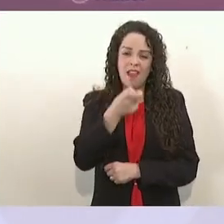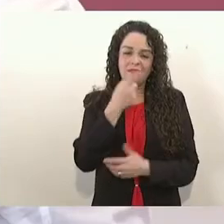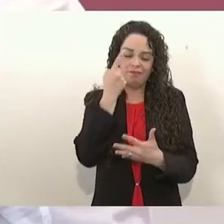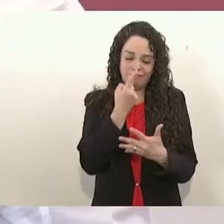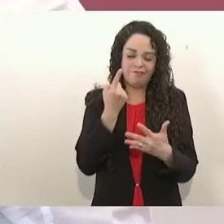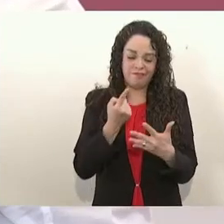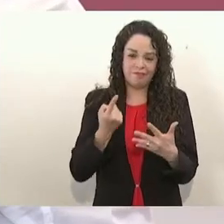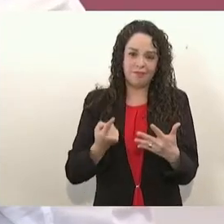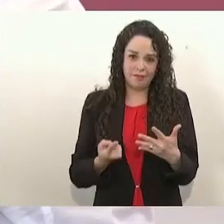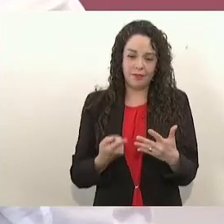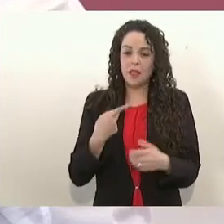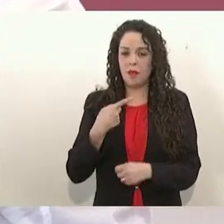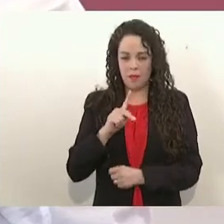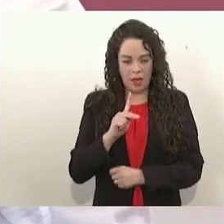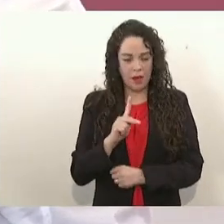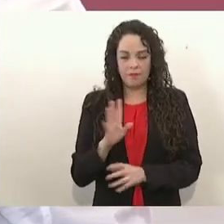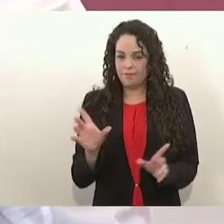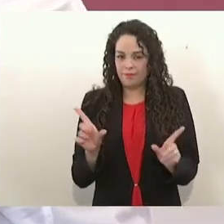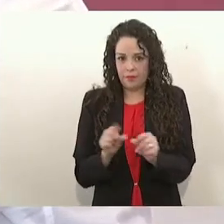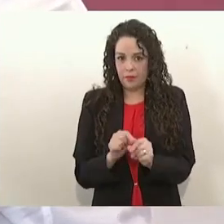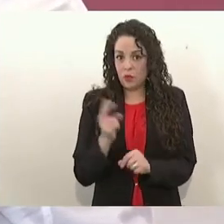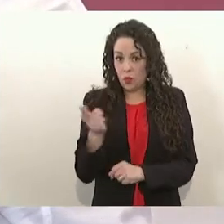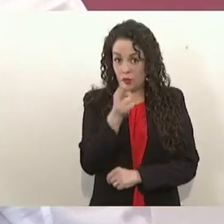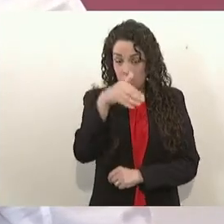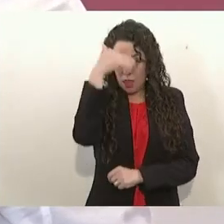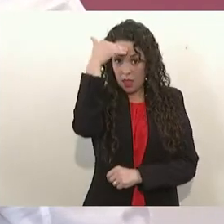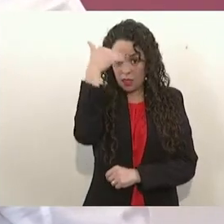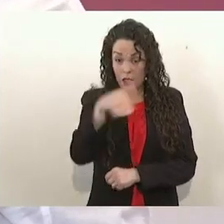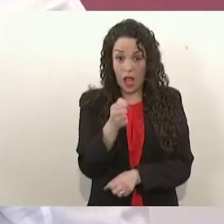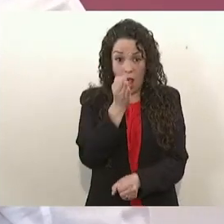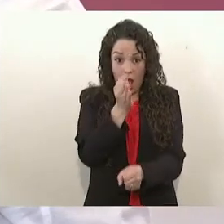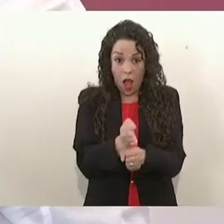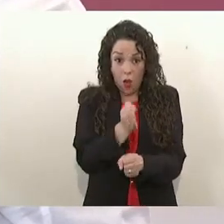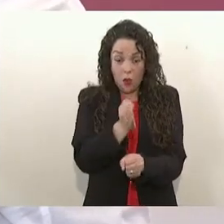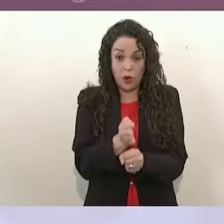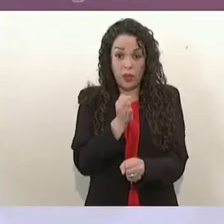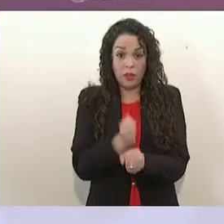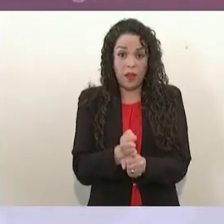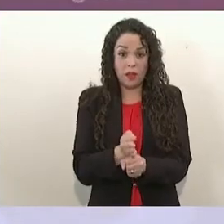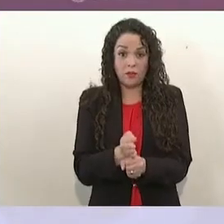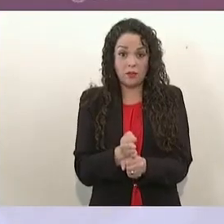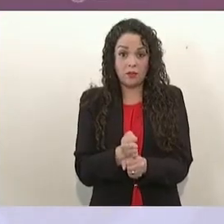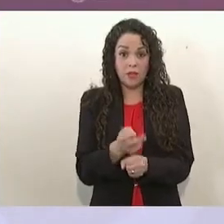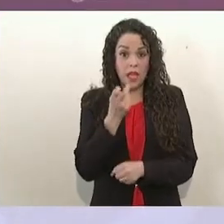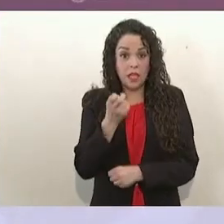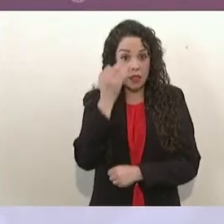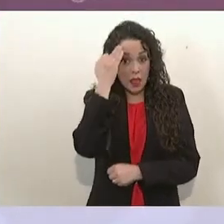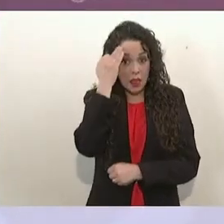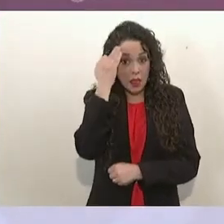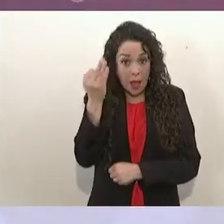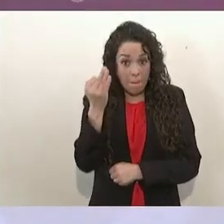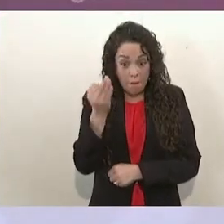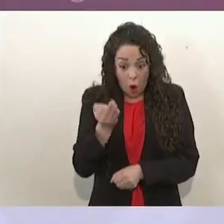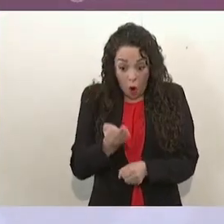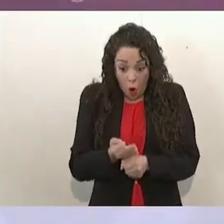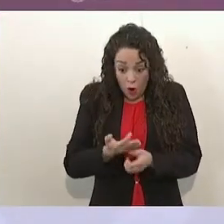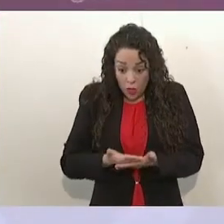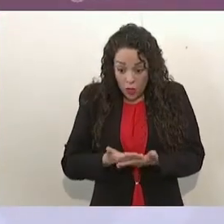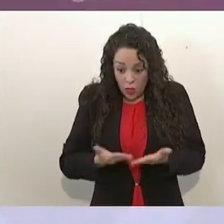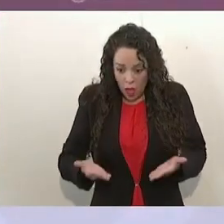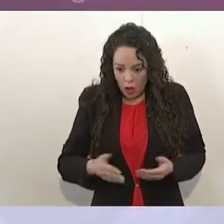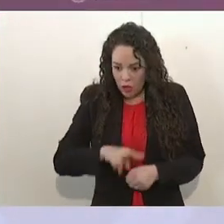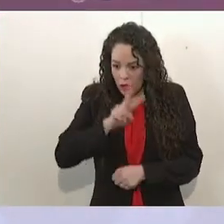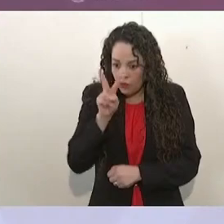que estamos en un momento verdaderamente histórico,